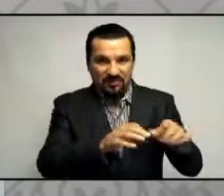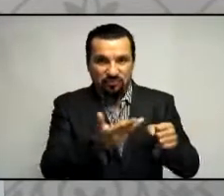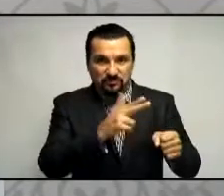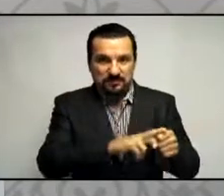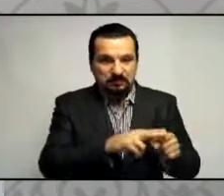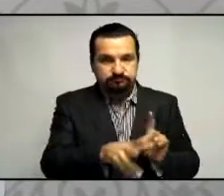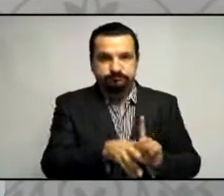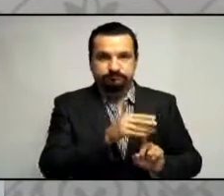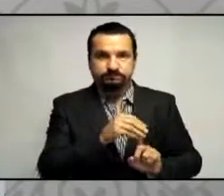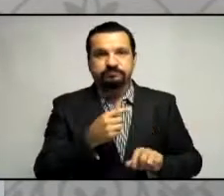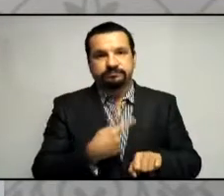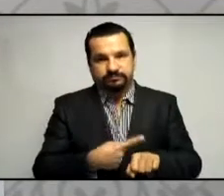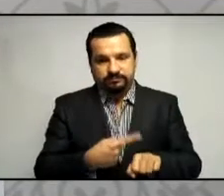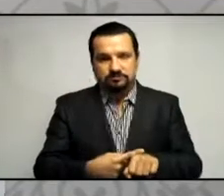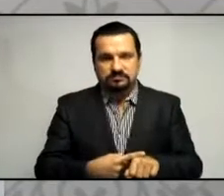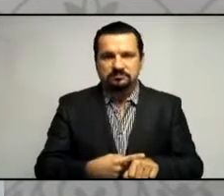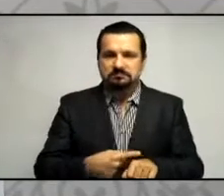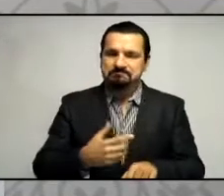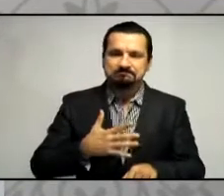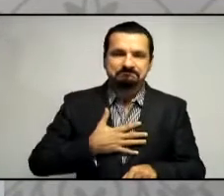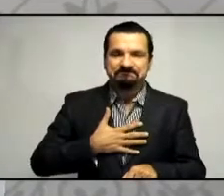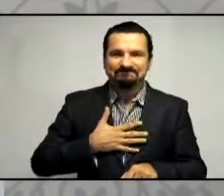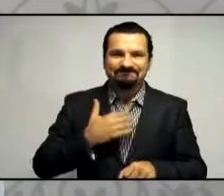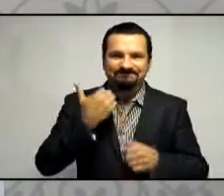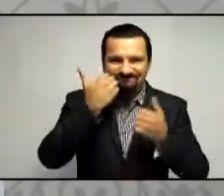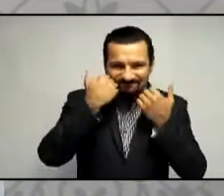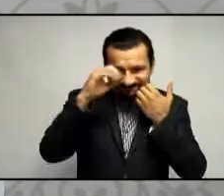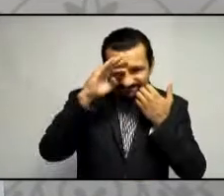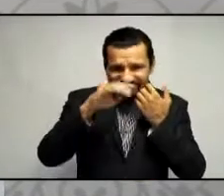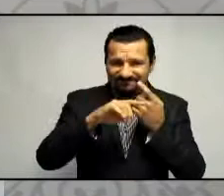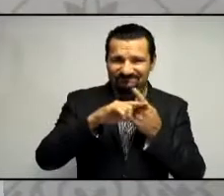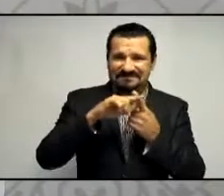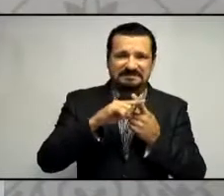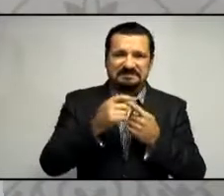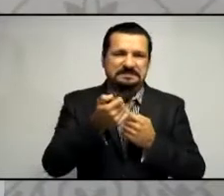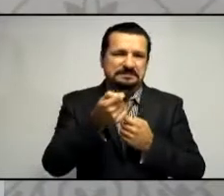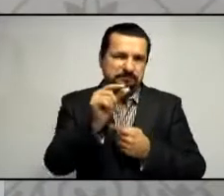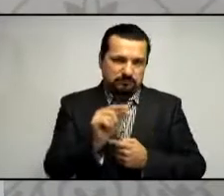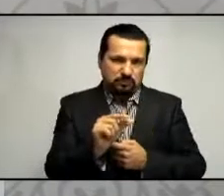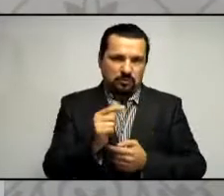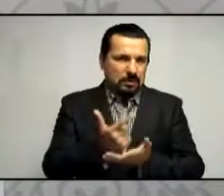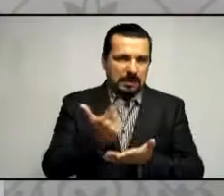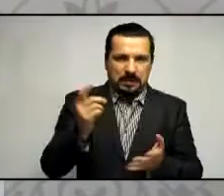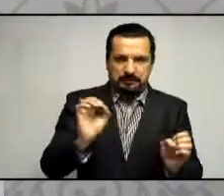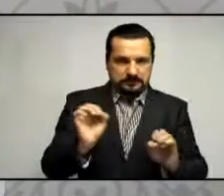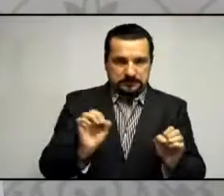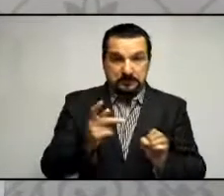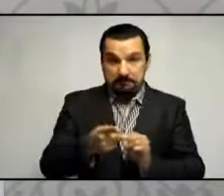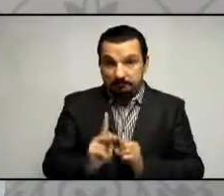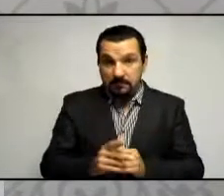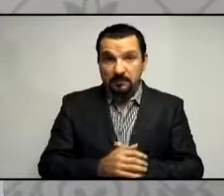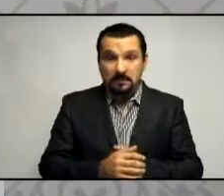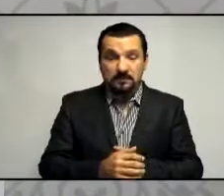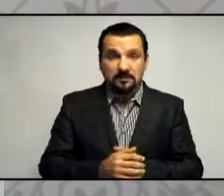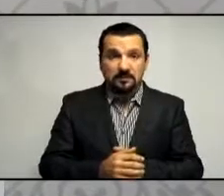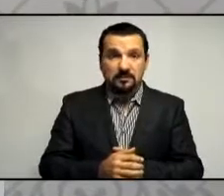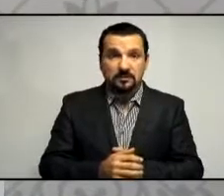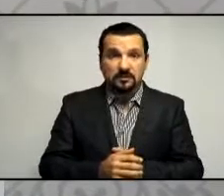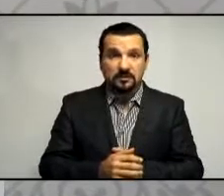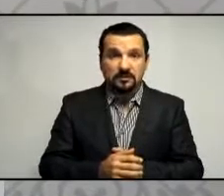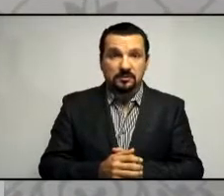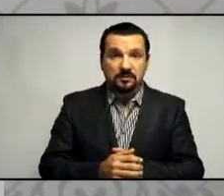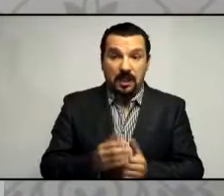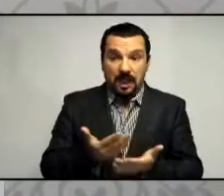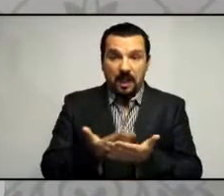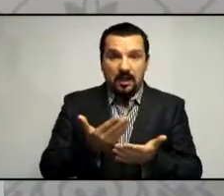Afortunadamente cursé con síntomas leves, no tuve una enfermedad grave, sin embargo, la situación que